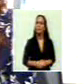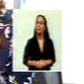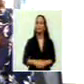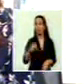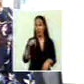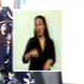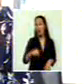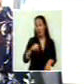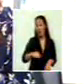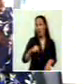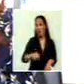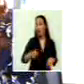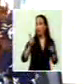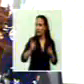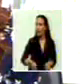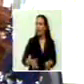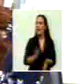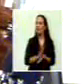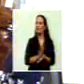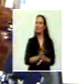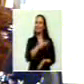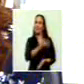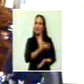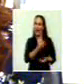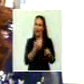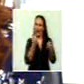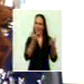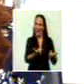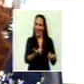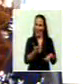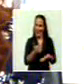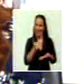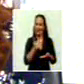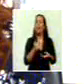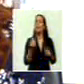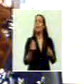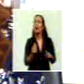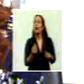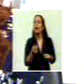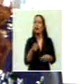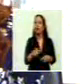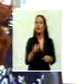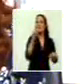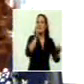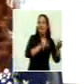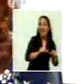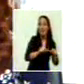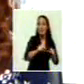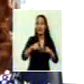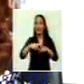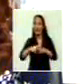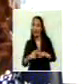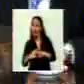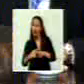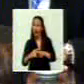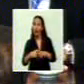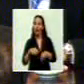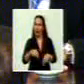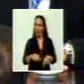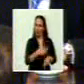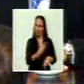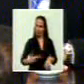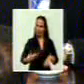que hoy también hemos premiado, porque ciencia y tecnología ha tenido a partir de esta